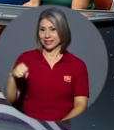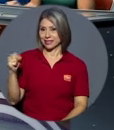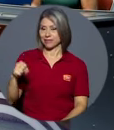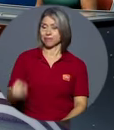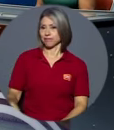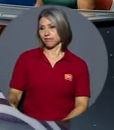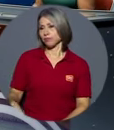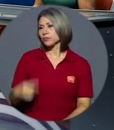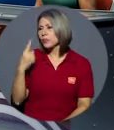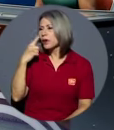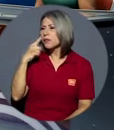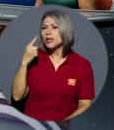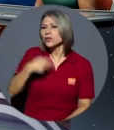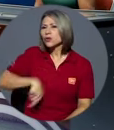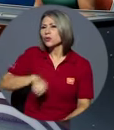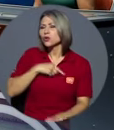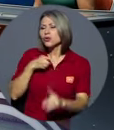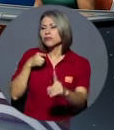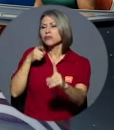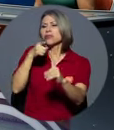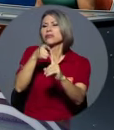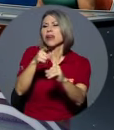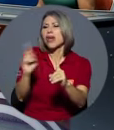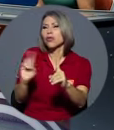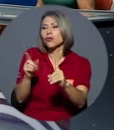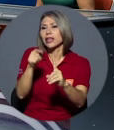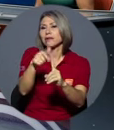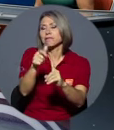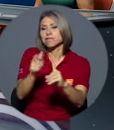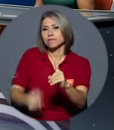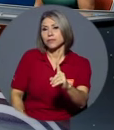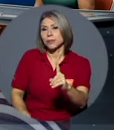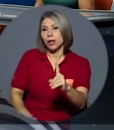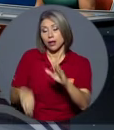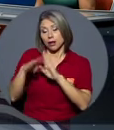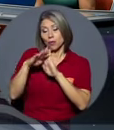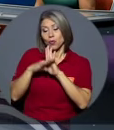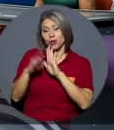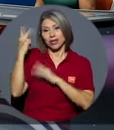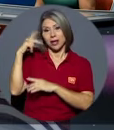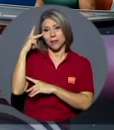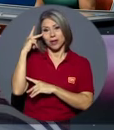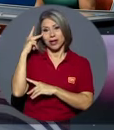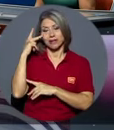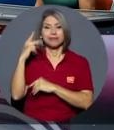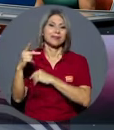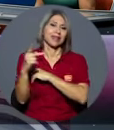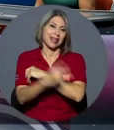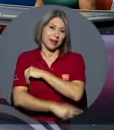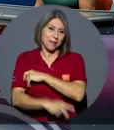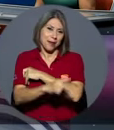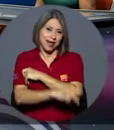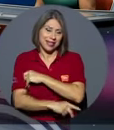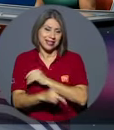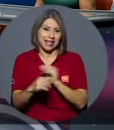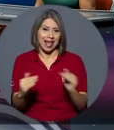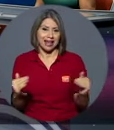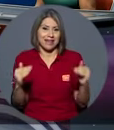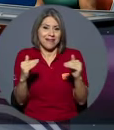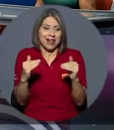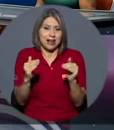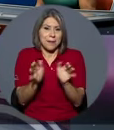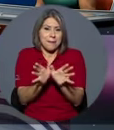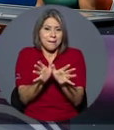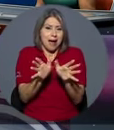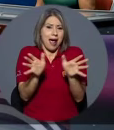tema de hacia dónde vamos, ¿verdad? Y hablando del tema de la política pública, el país, es importante entender que el país a nivel macro, a